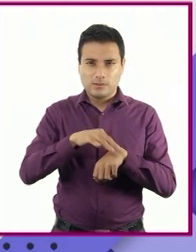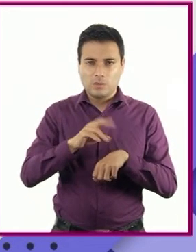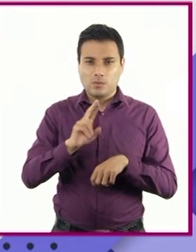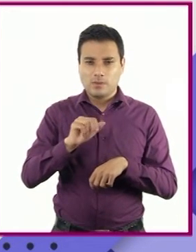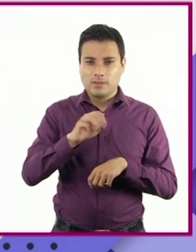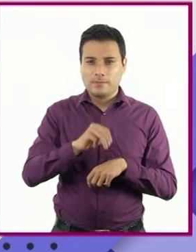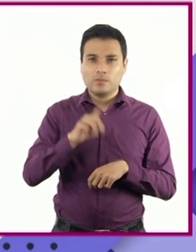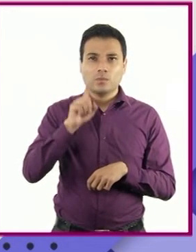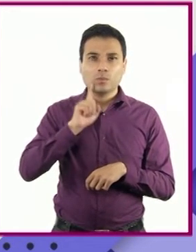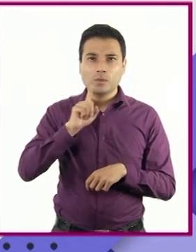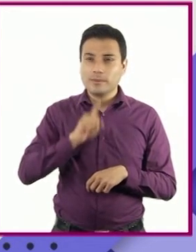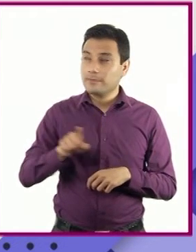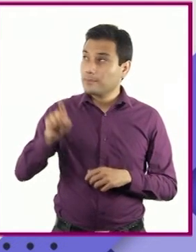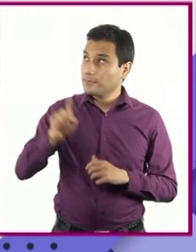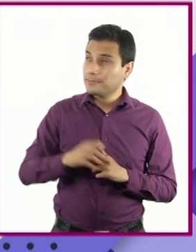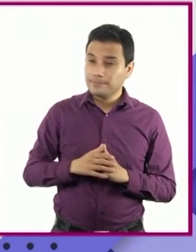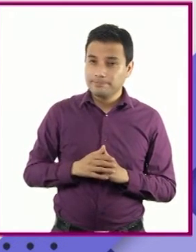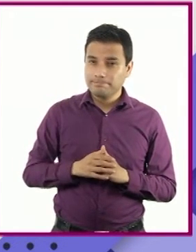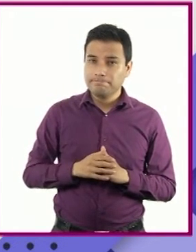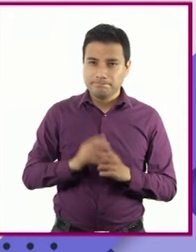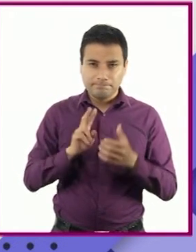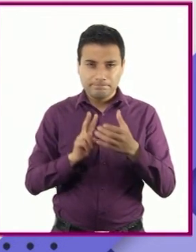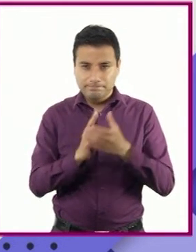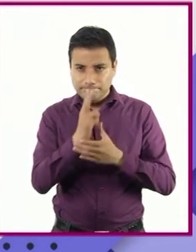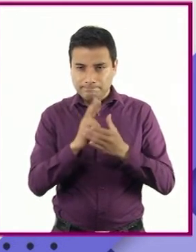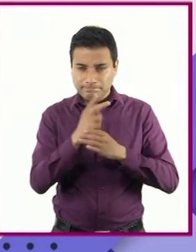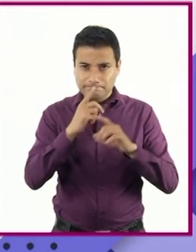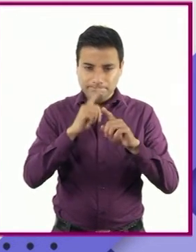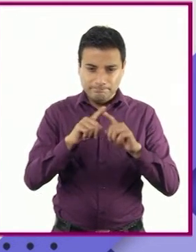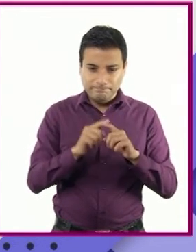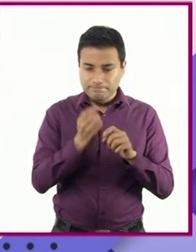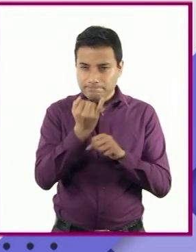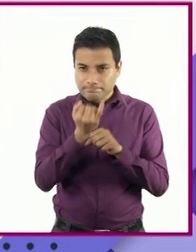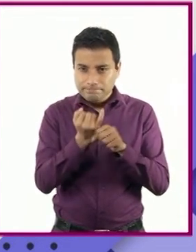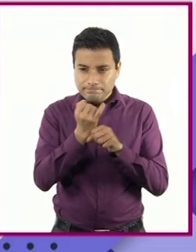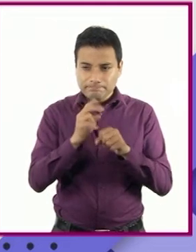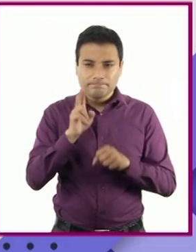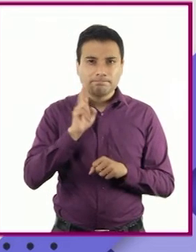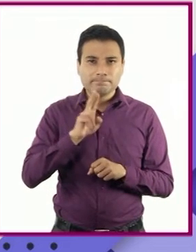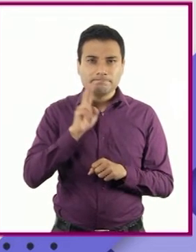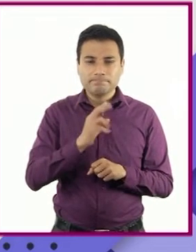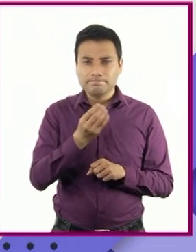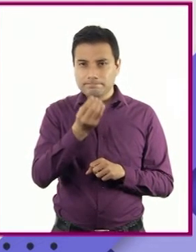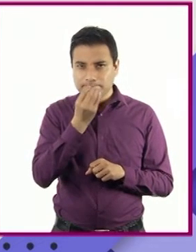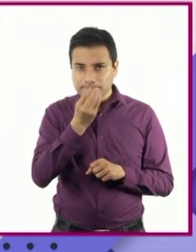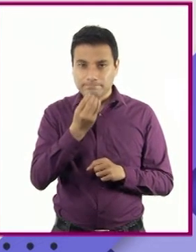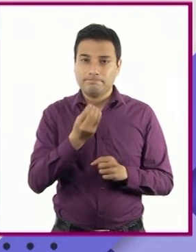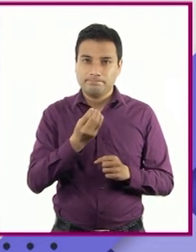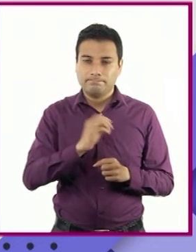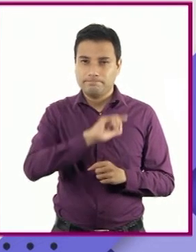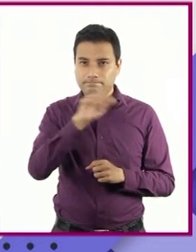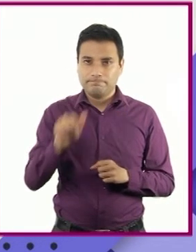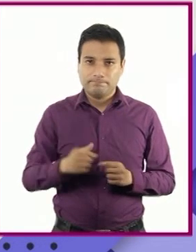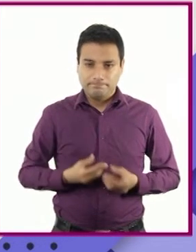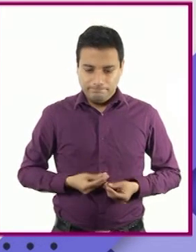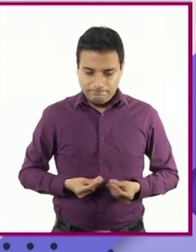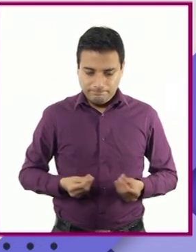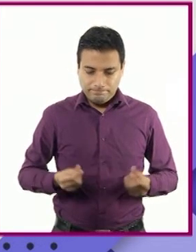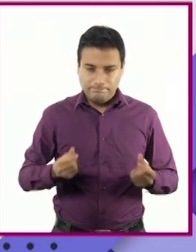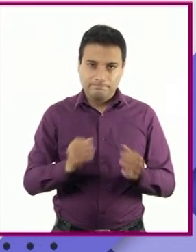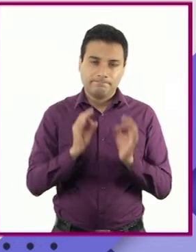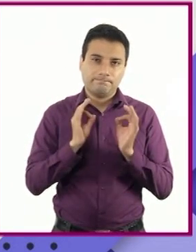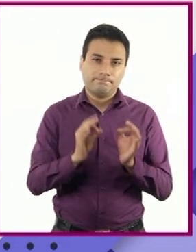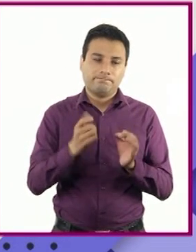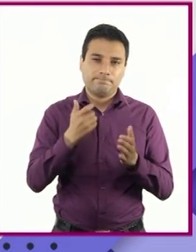trabaja con alguna de estas especies vegetales, que serían una alternativa de tratamientos menos costosas, sin efectos secundarios y